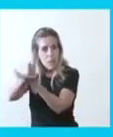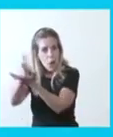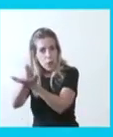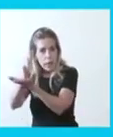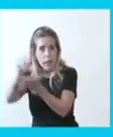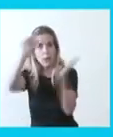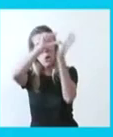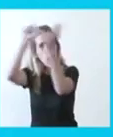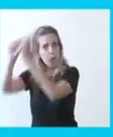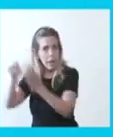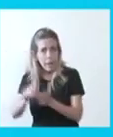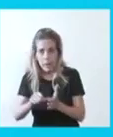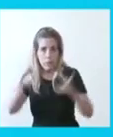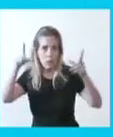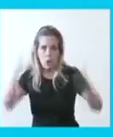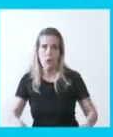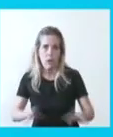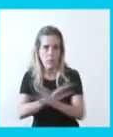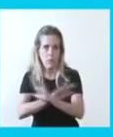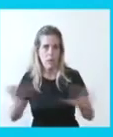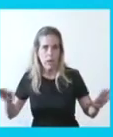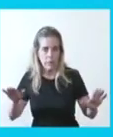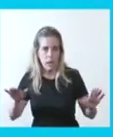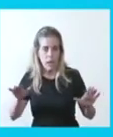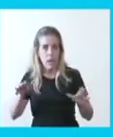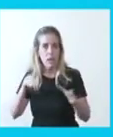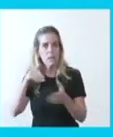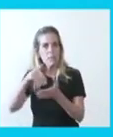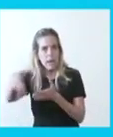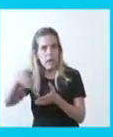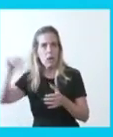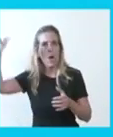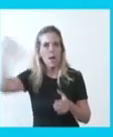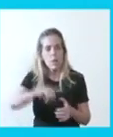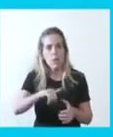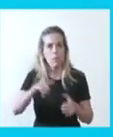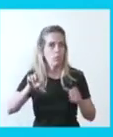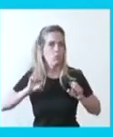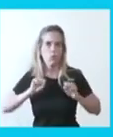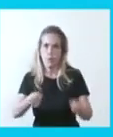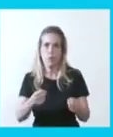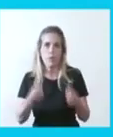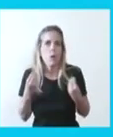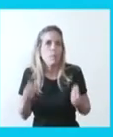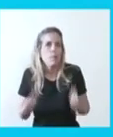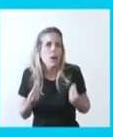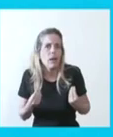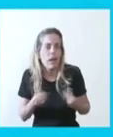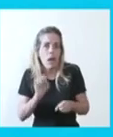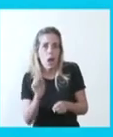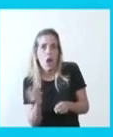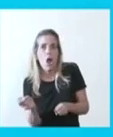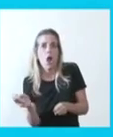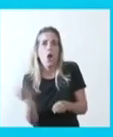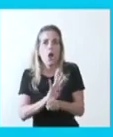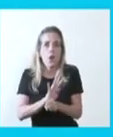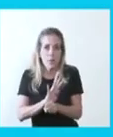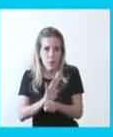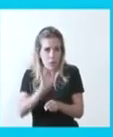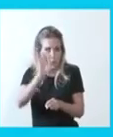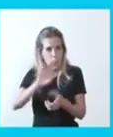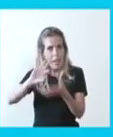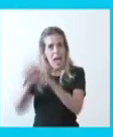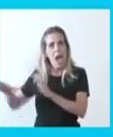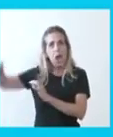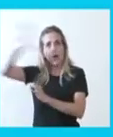cerrado. ¿Por qué lo hacemos? Porque el episodio del coronavirus ya no viene solamente de Europa, está